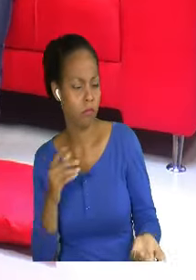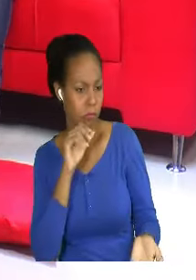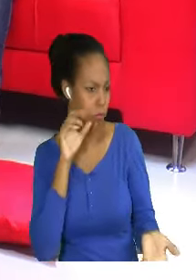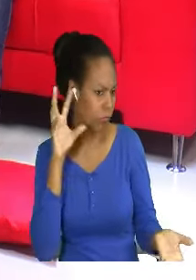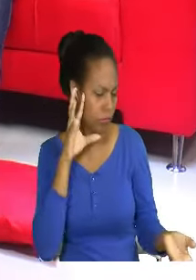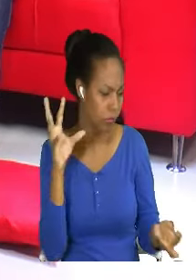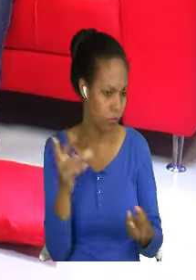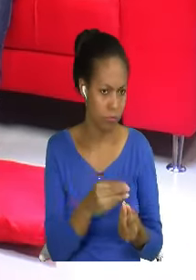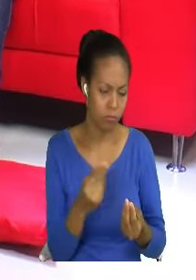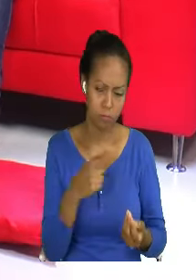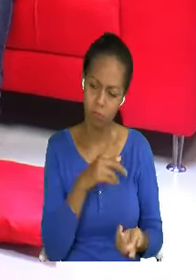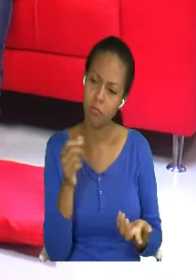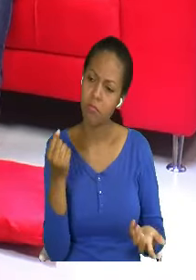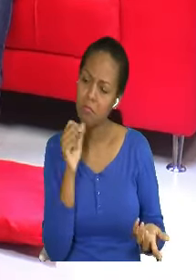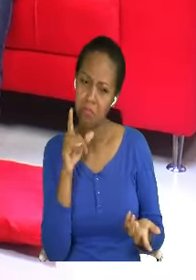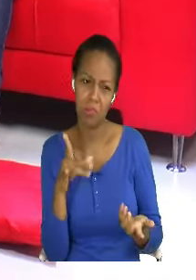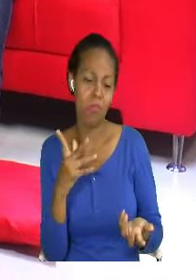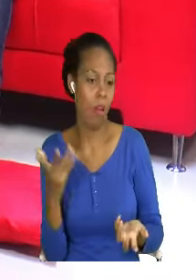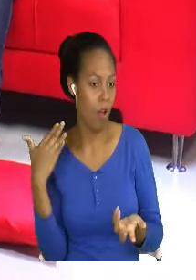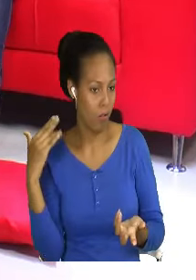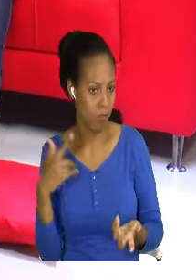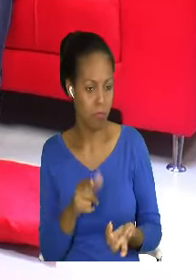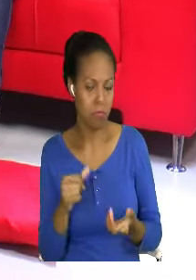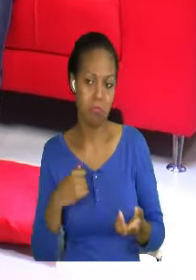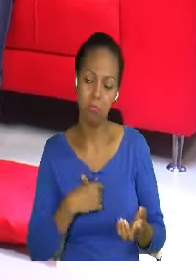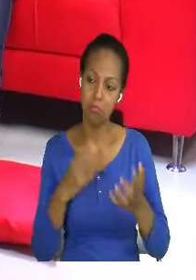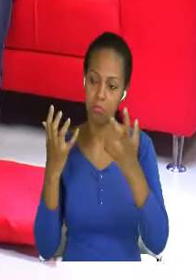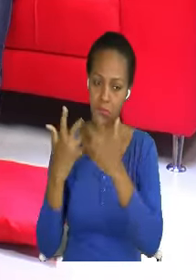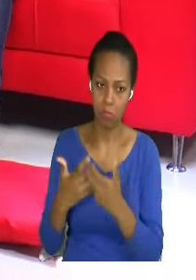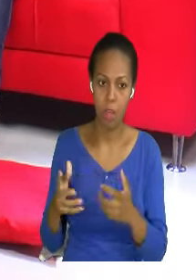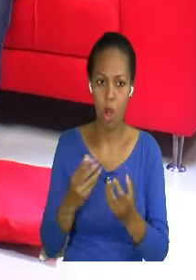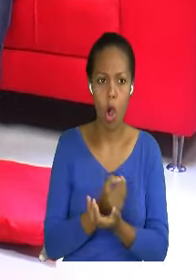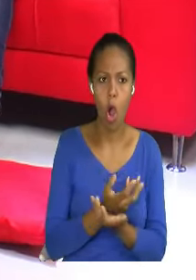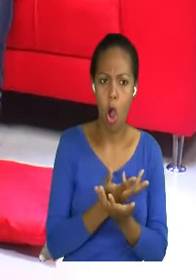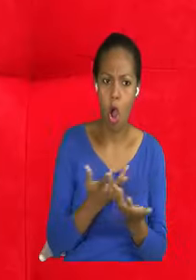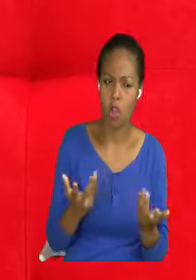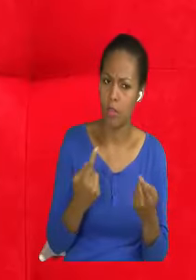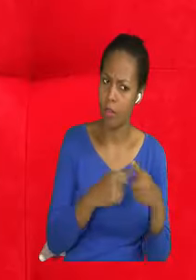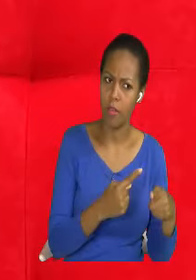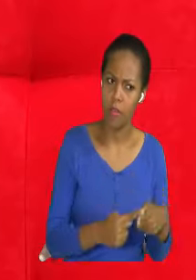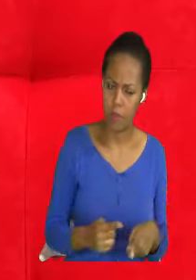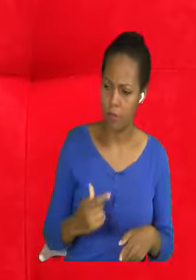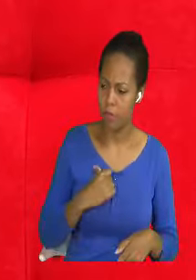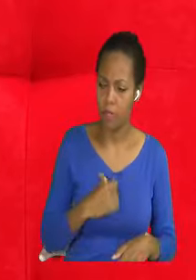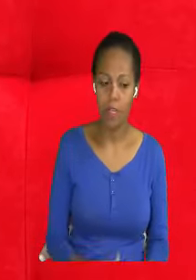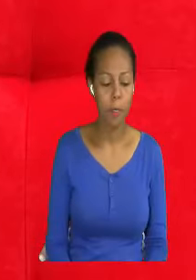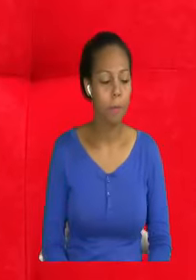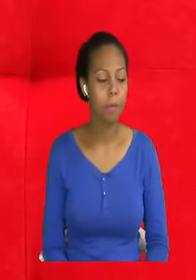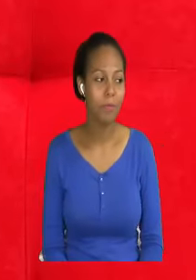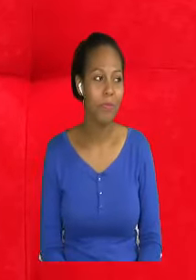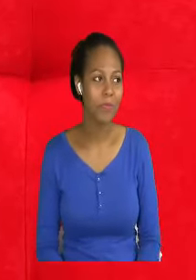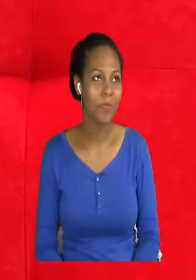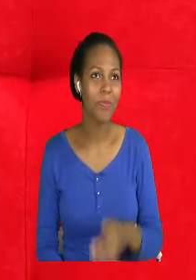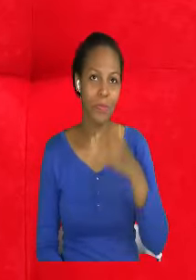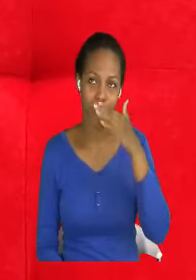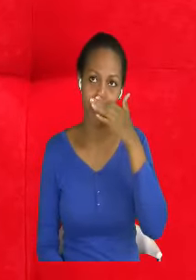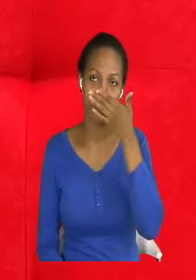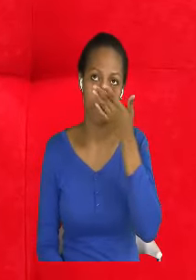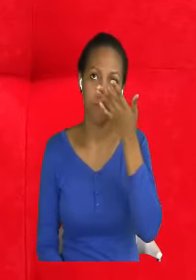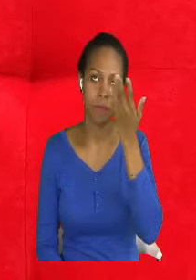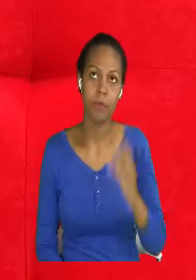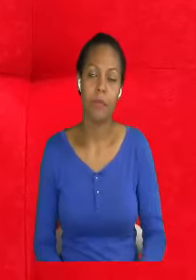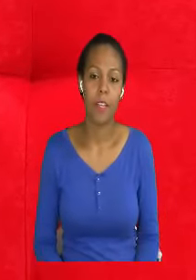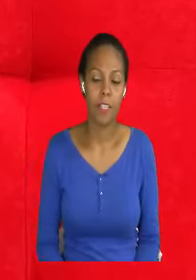tienda, he visto que anteriormente también has manejado otro tipo de productos y otro tipo de tiendas. Bueno, la idea surgió para satisfacer